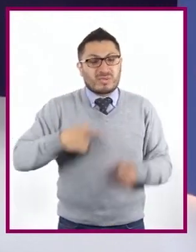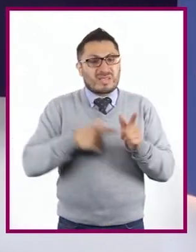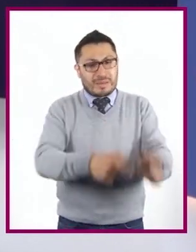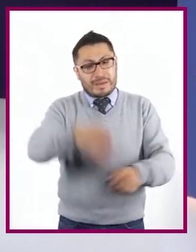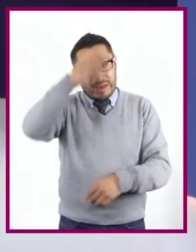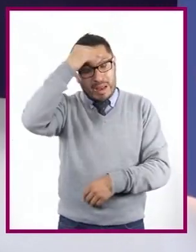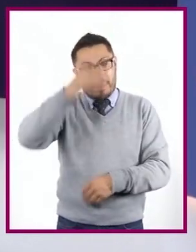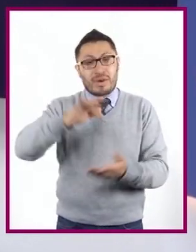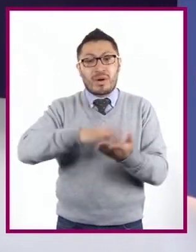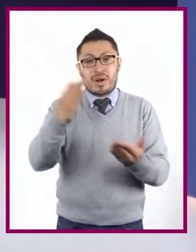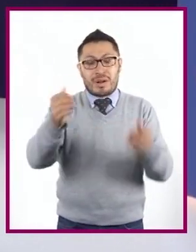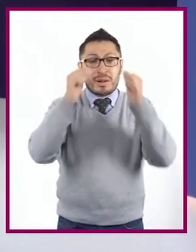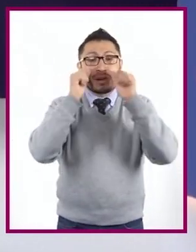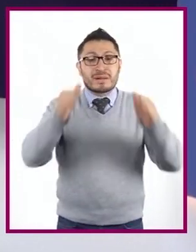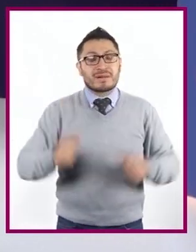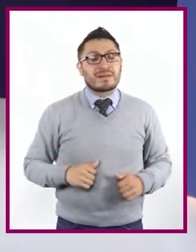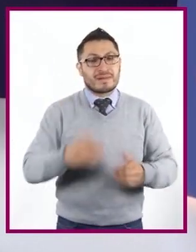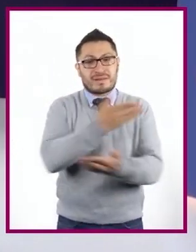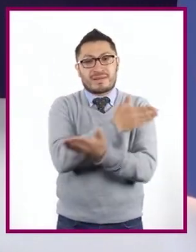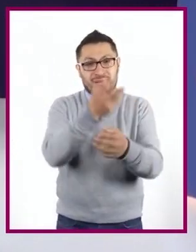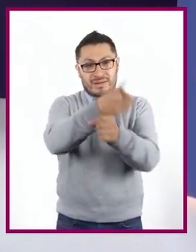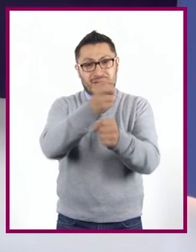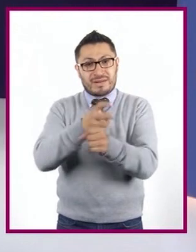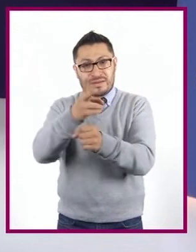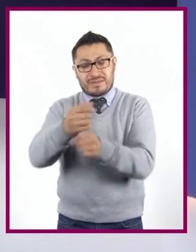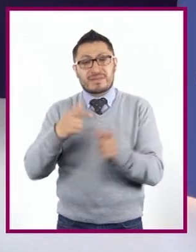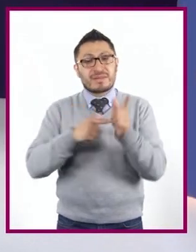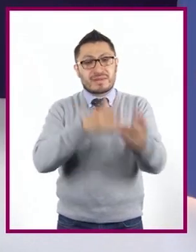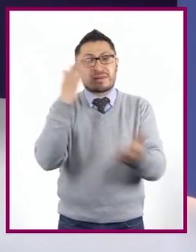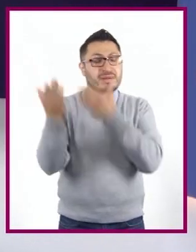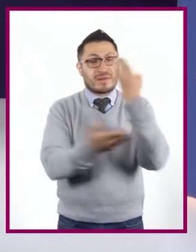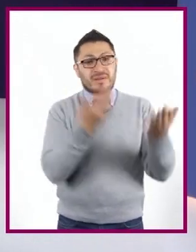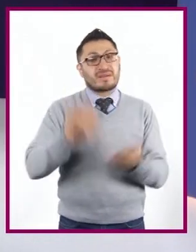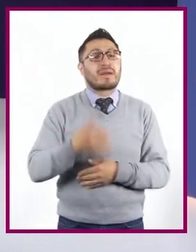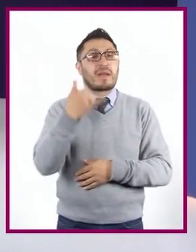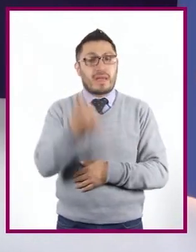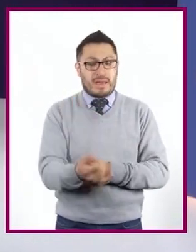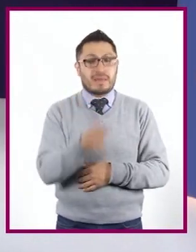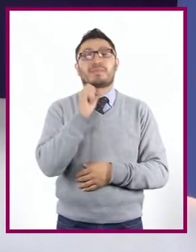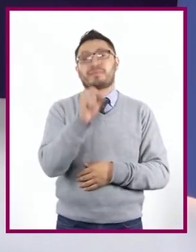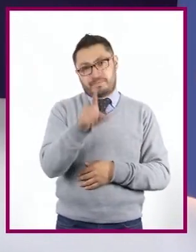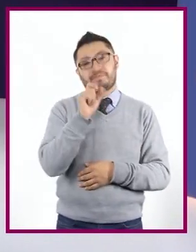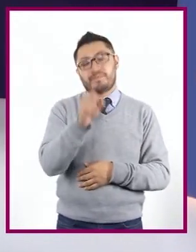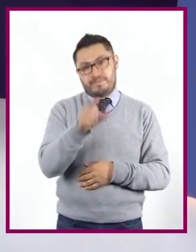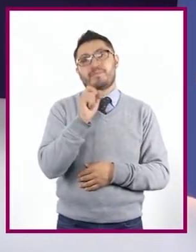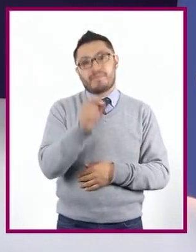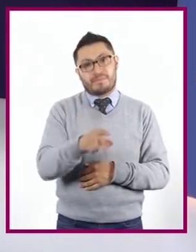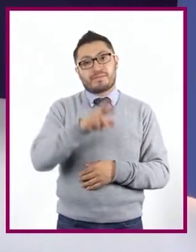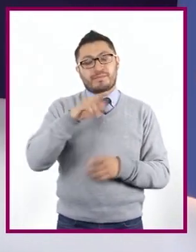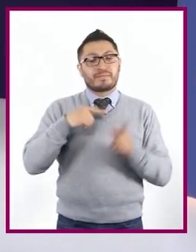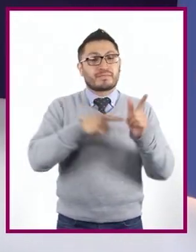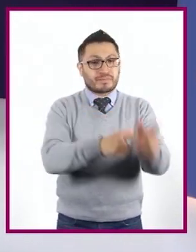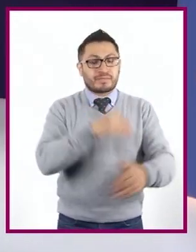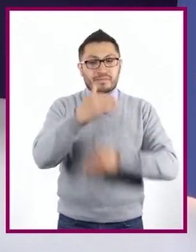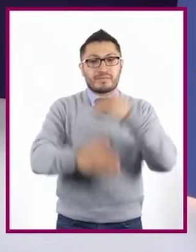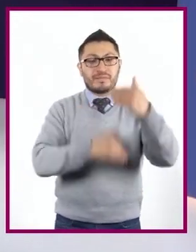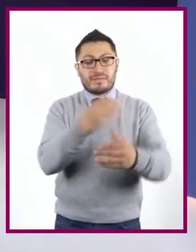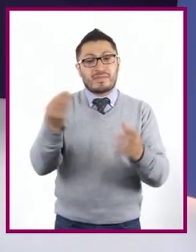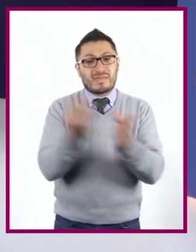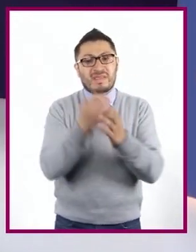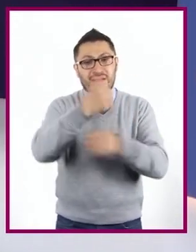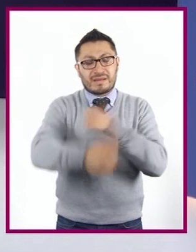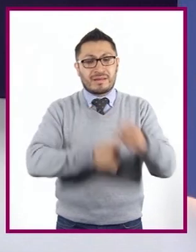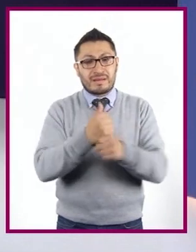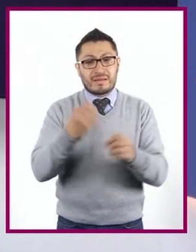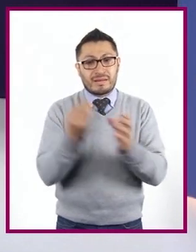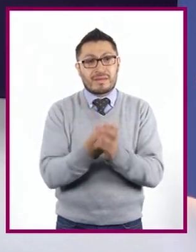Les agradezco su atención y les invito a que continúen estudiando y, por supuesto, que sigamos adelante en este ciclo escolar. ¡Hasta